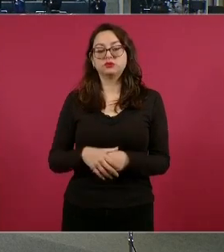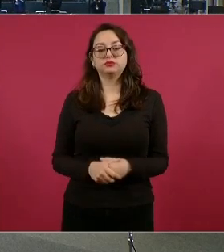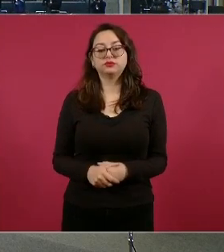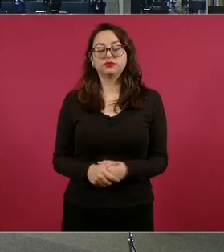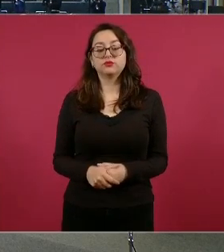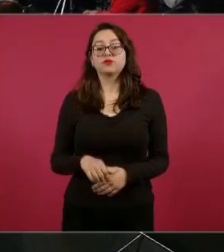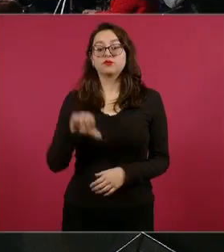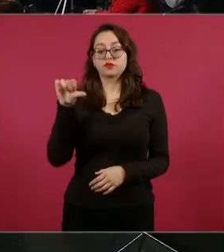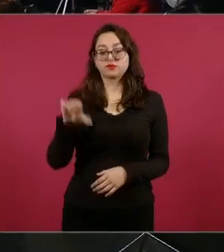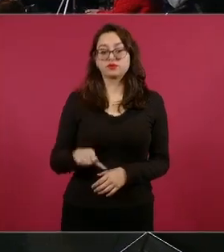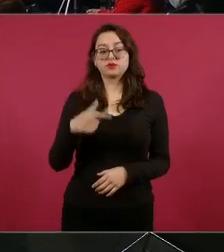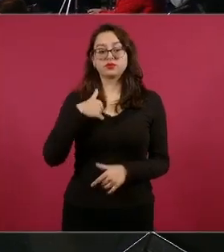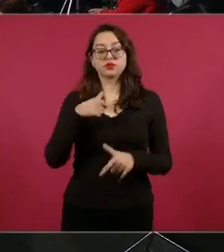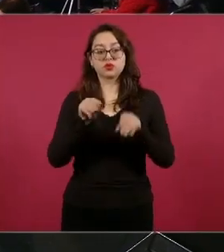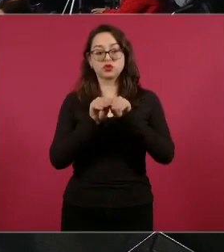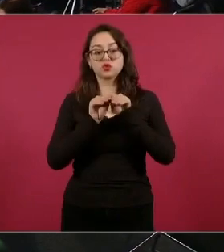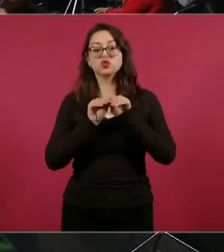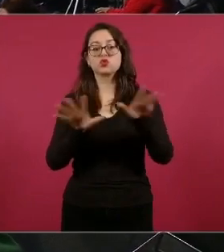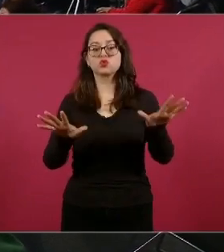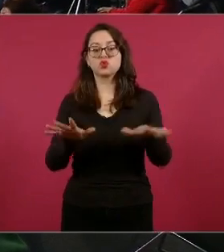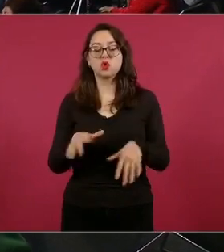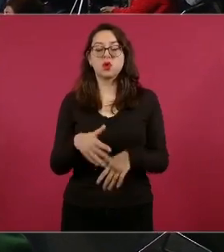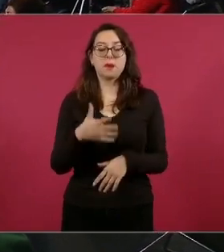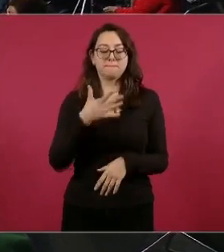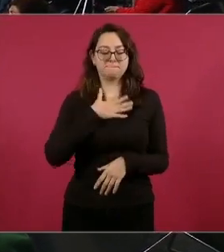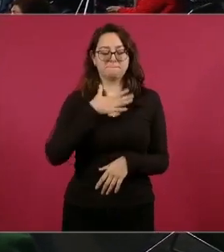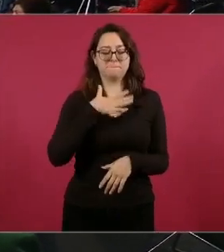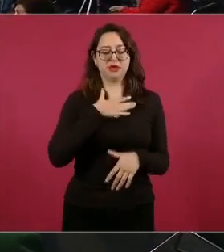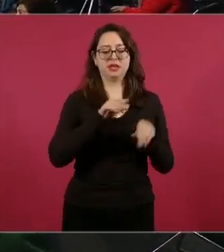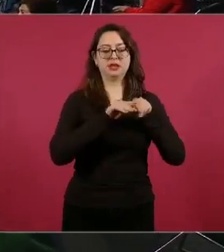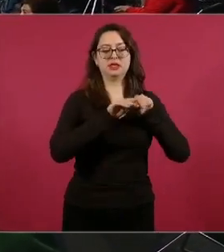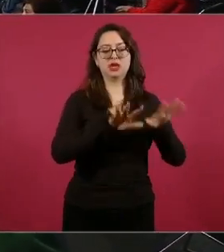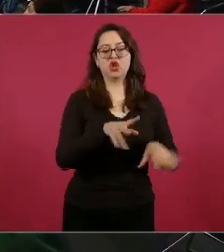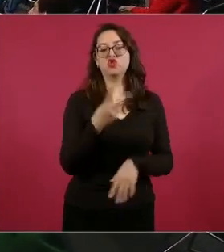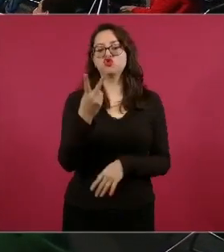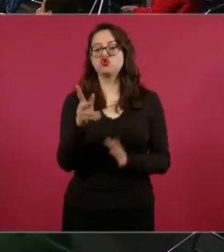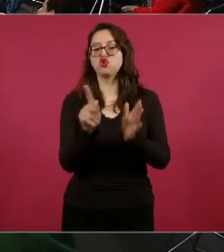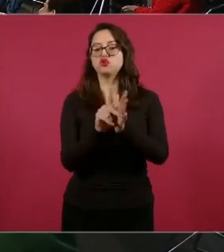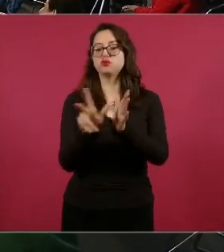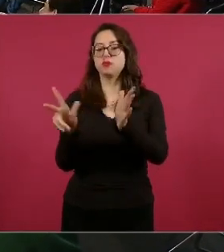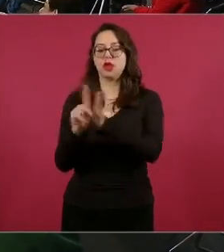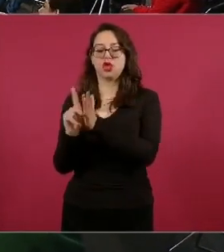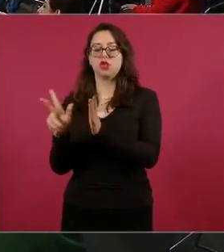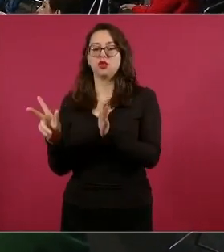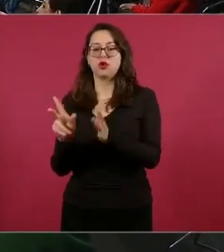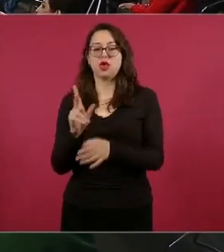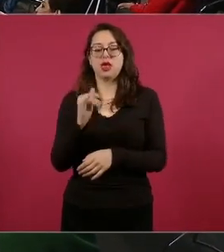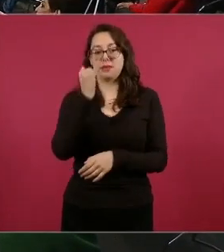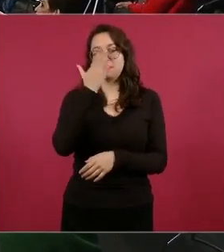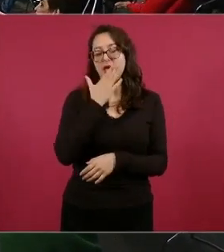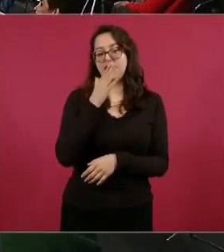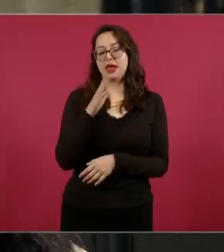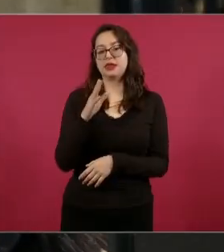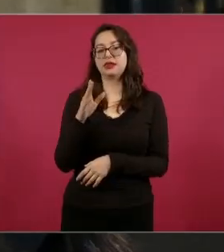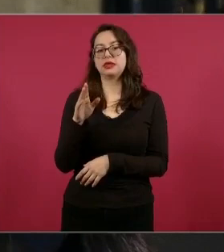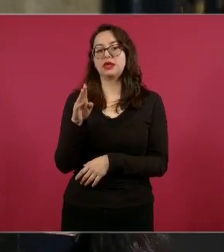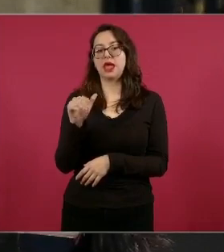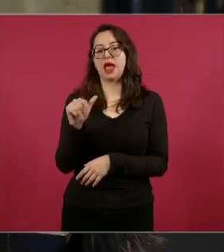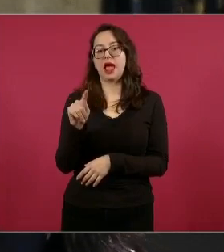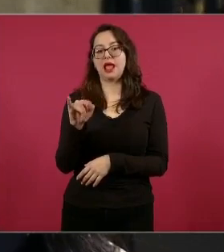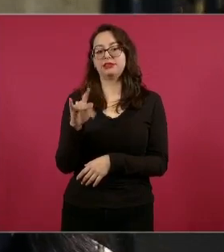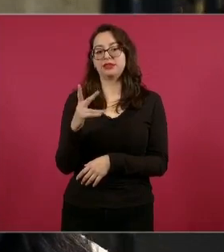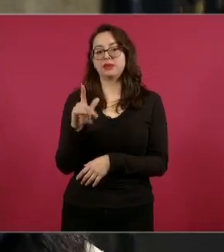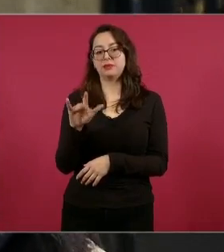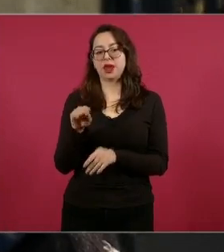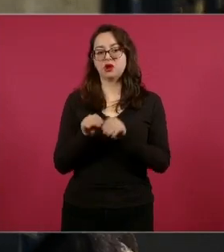en Lord Molecula Oficial y dos periódicos, Diario Imagen y Visión del Altiplano, una columna que le